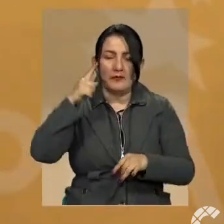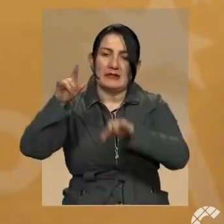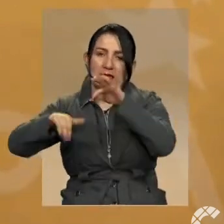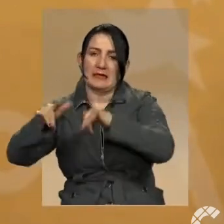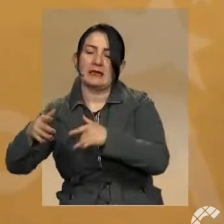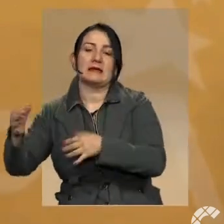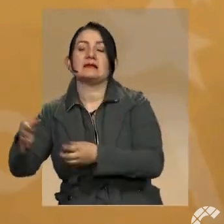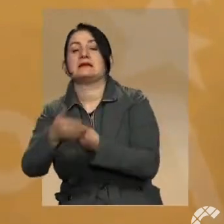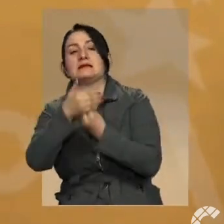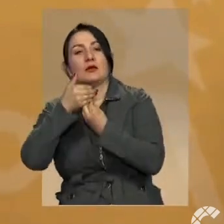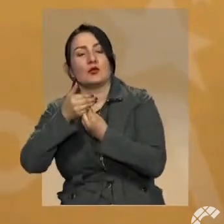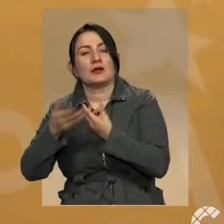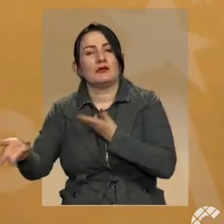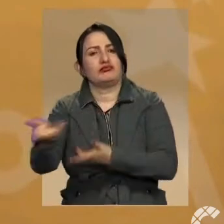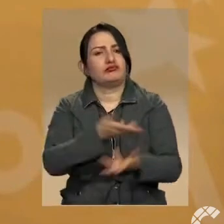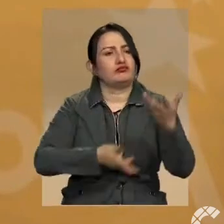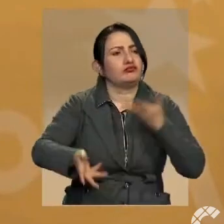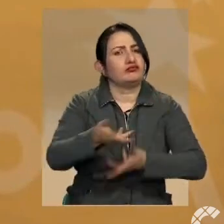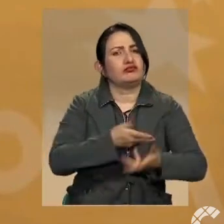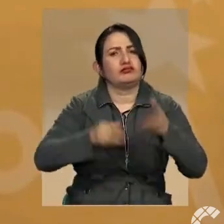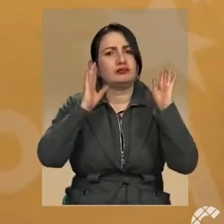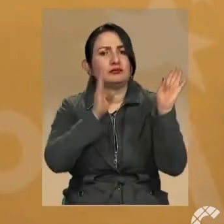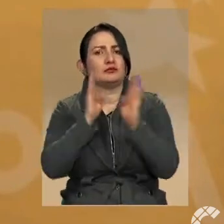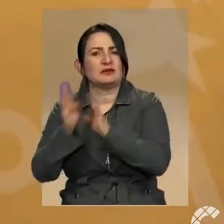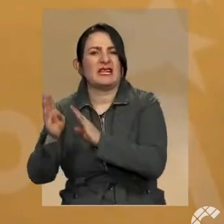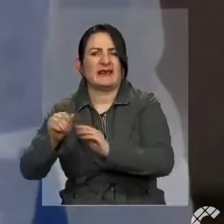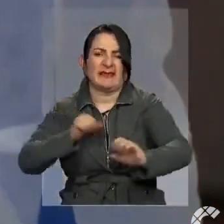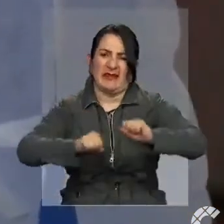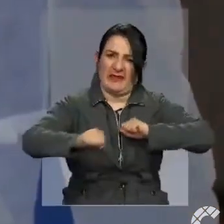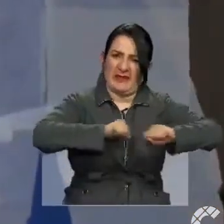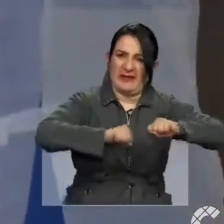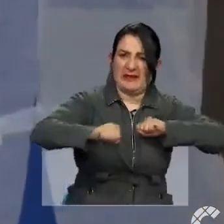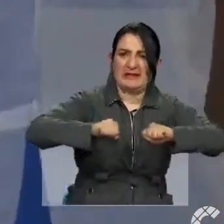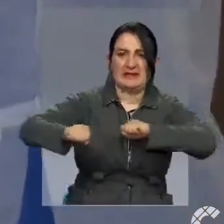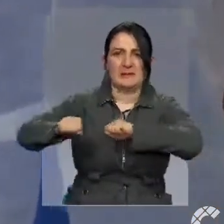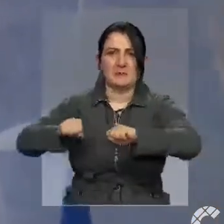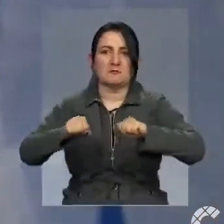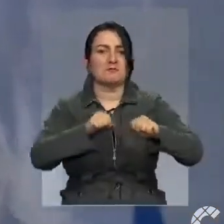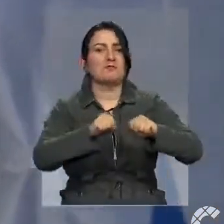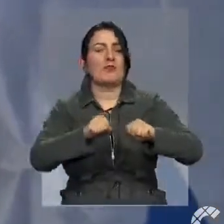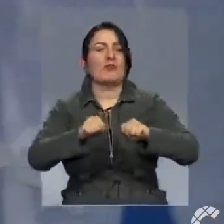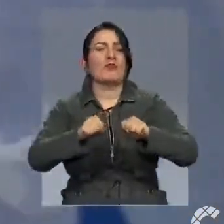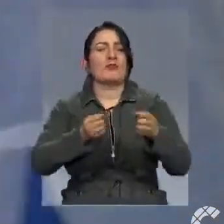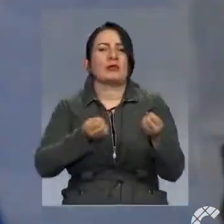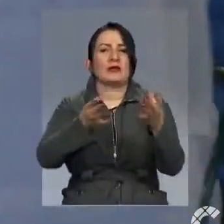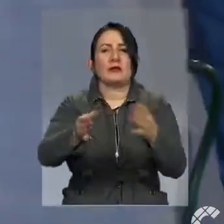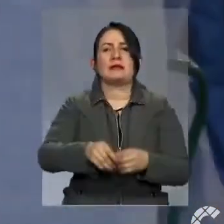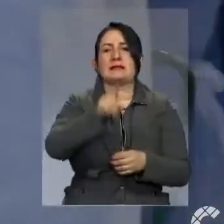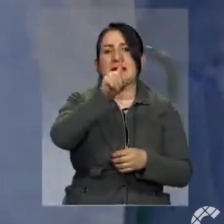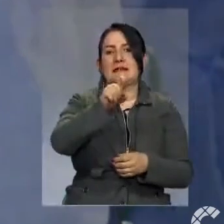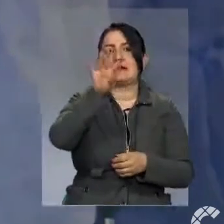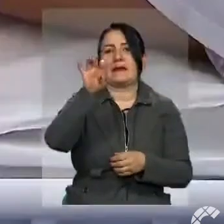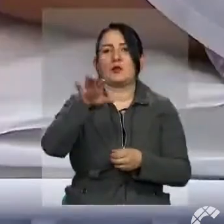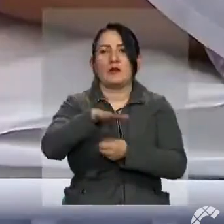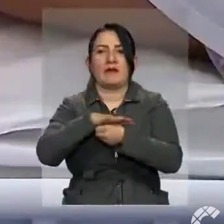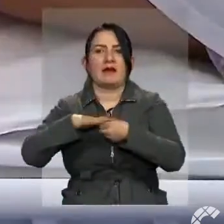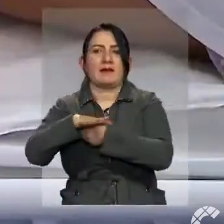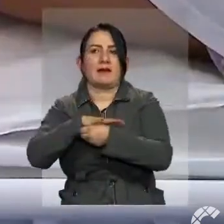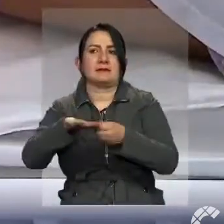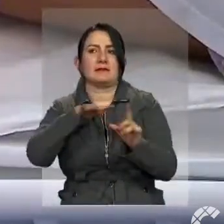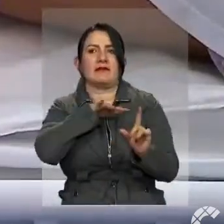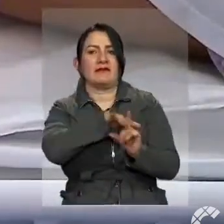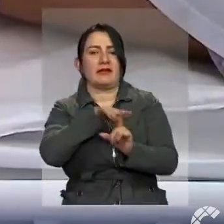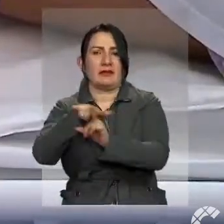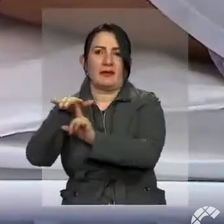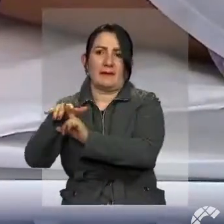Seguridad, atender todas estas actividades. Bogotá reporta 69 casos de personas afectadas por la